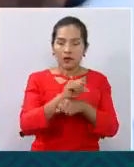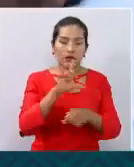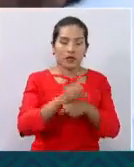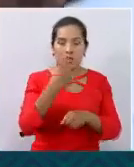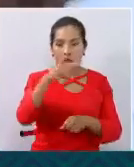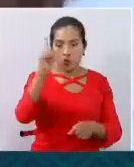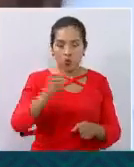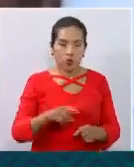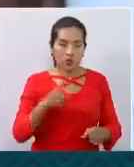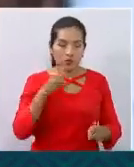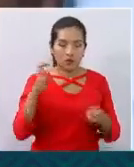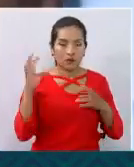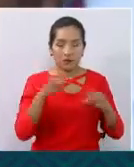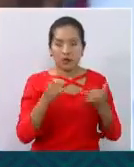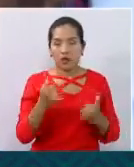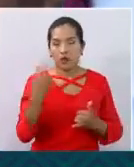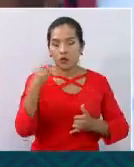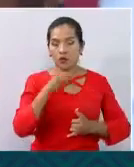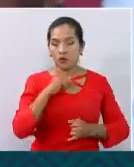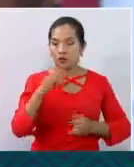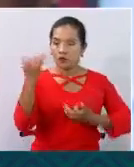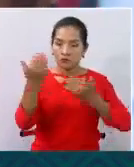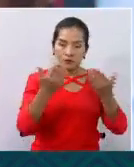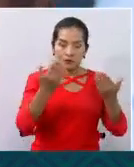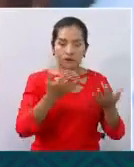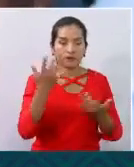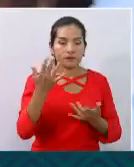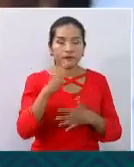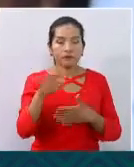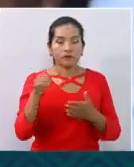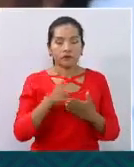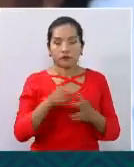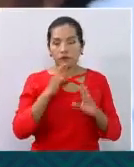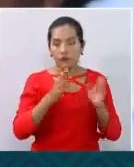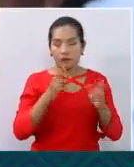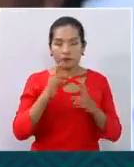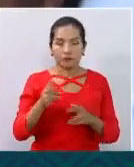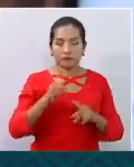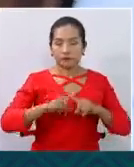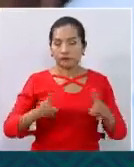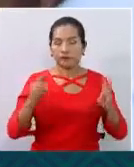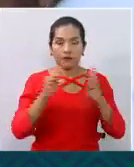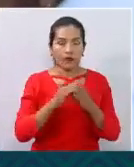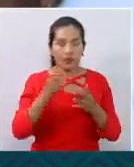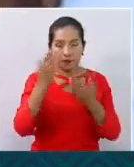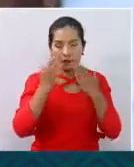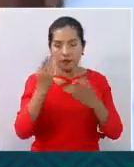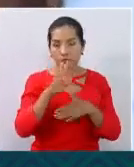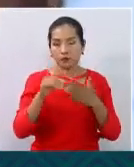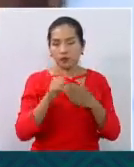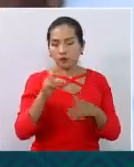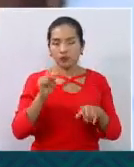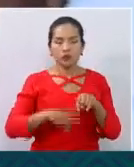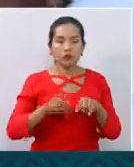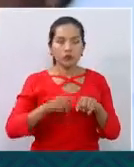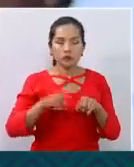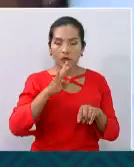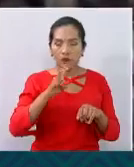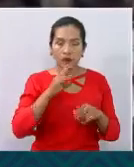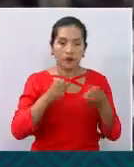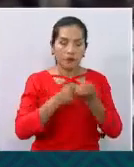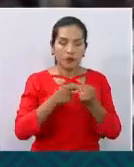esperemos que ya ahora tomen carta en el asunto y nos puedan dar buenos resultados, ya que esta